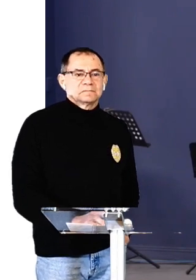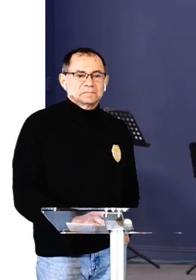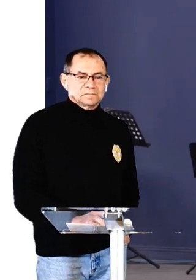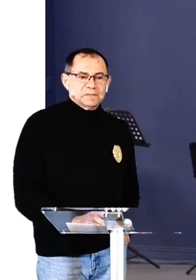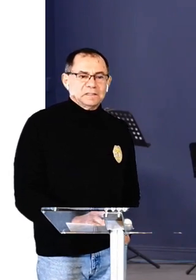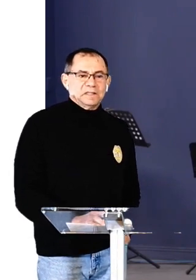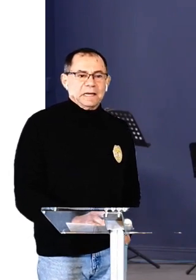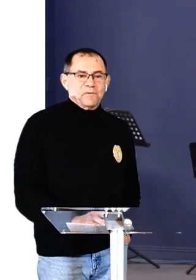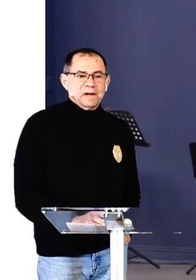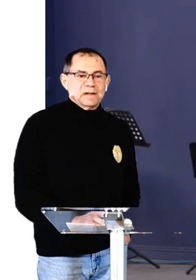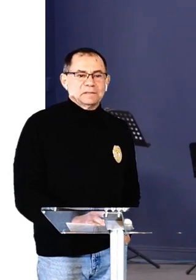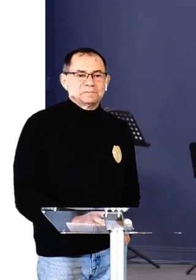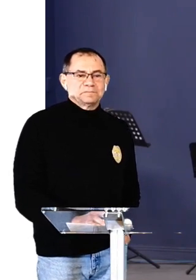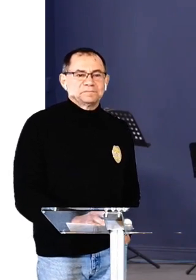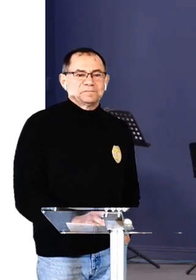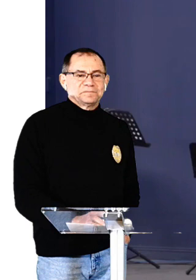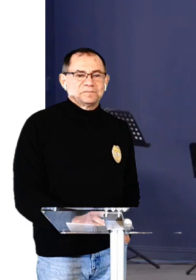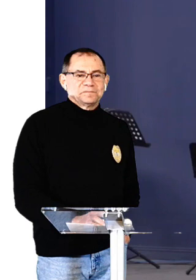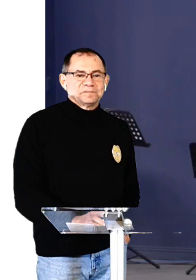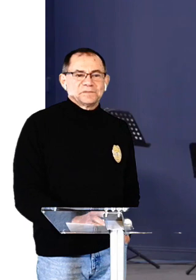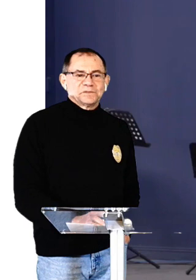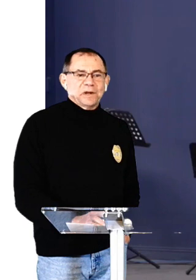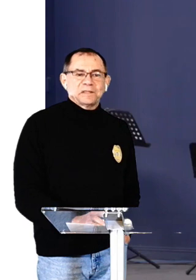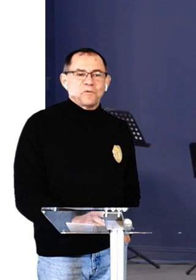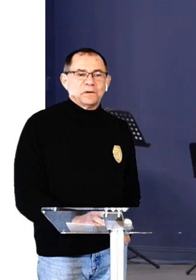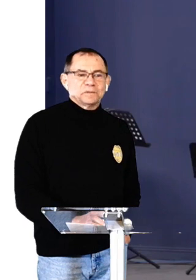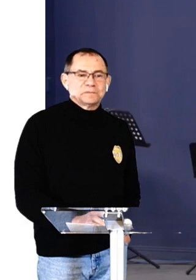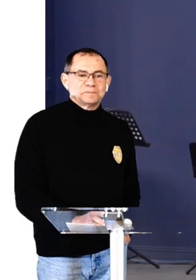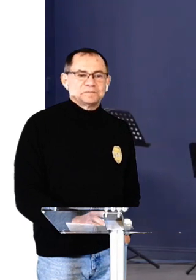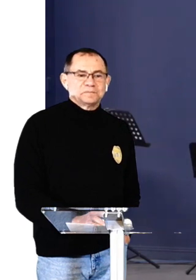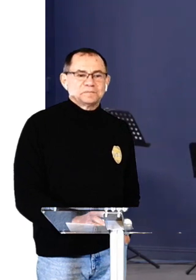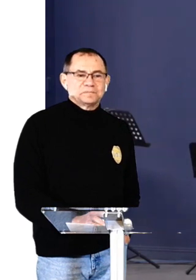que... Sigamos acá. Esto aquí